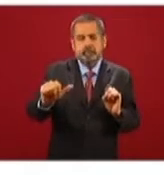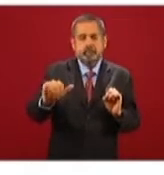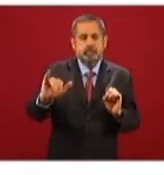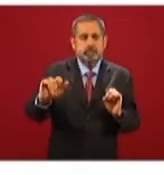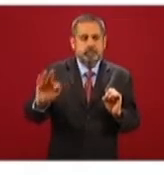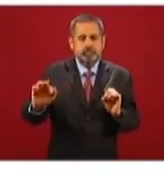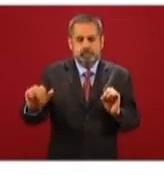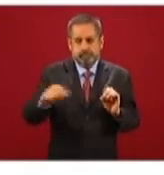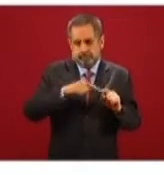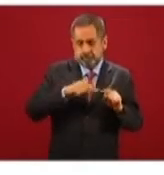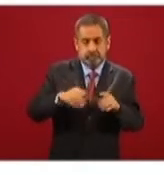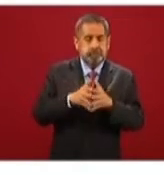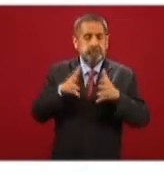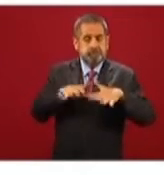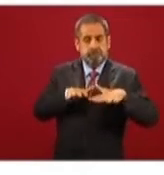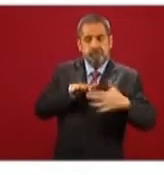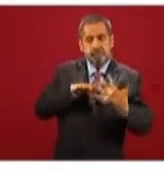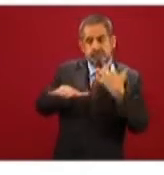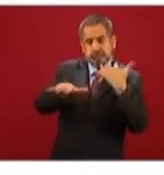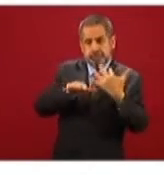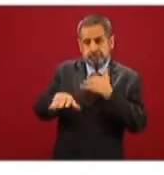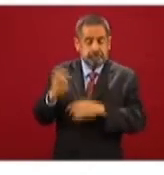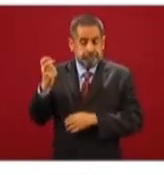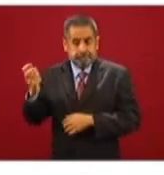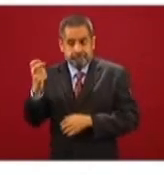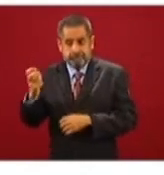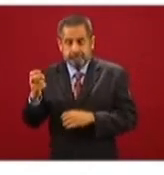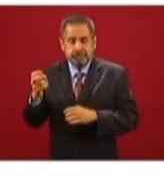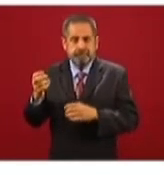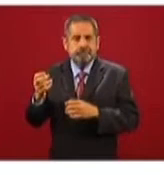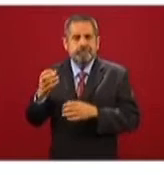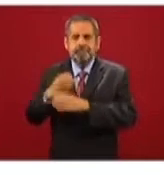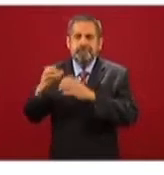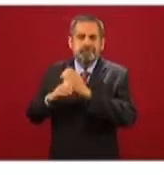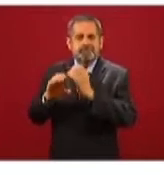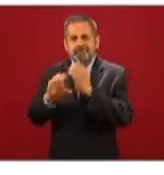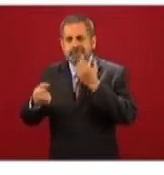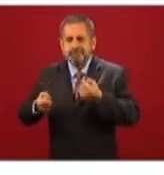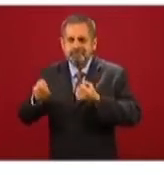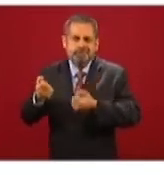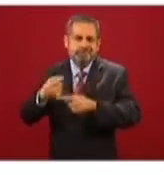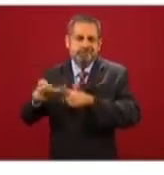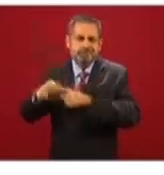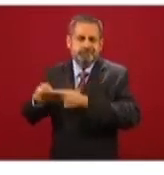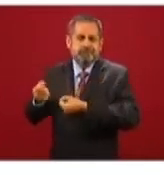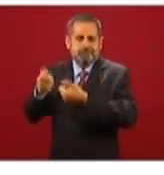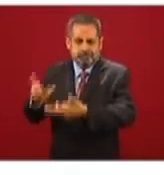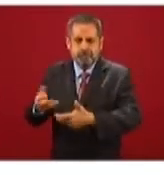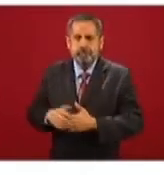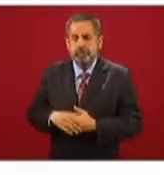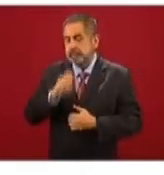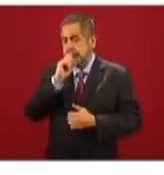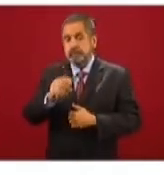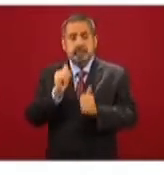vial aquí. Esta va a ser la zona de carga, de ingreso de la carga aquí al aeropuerto. Tenemos también la modernización de la